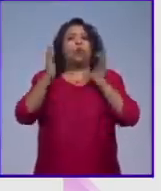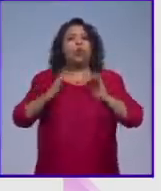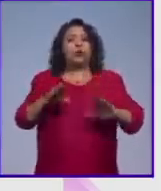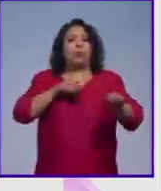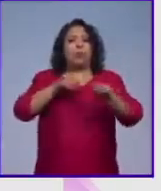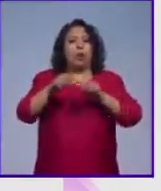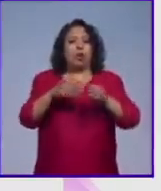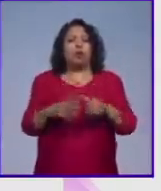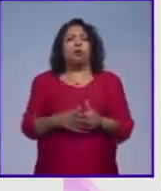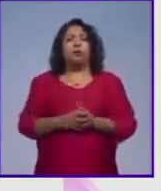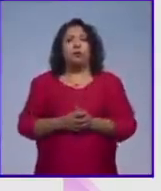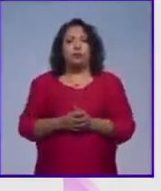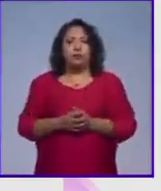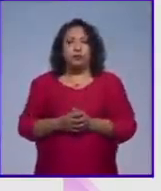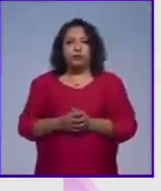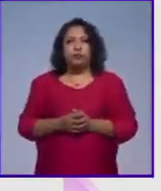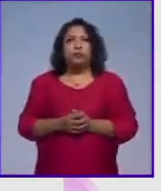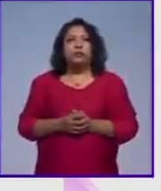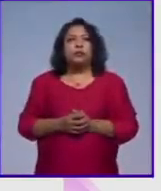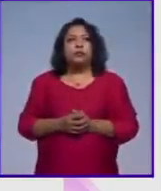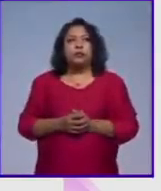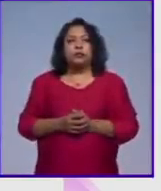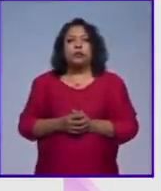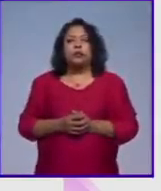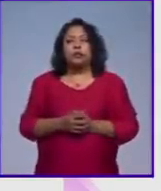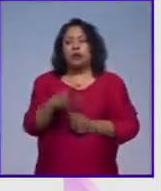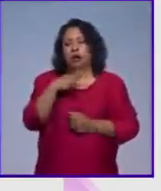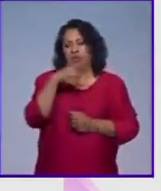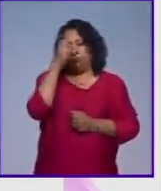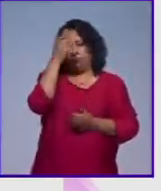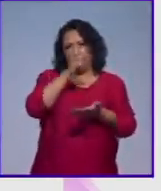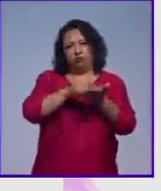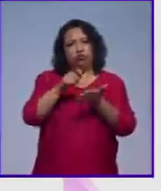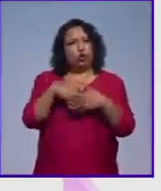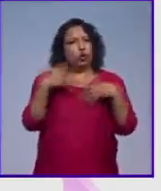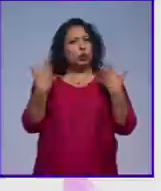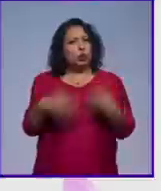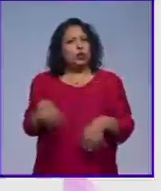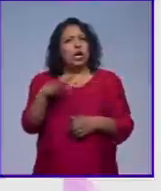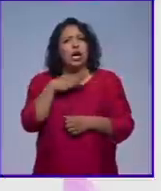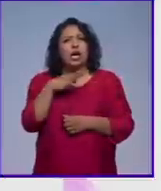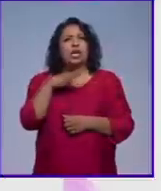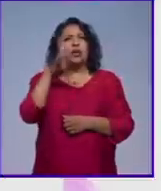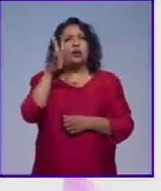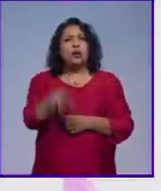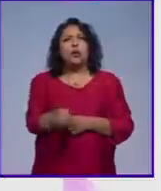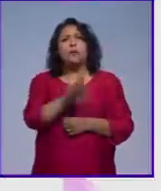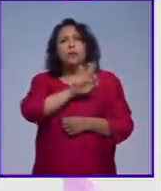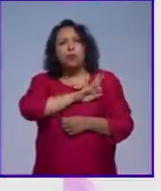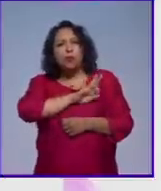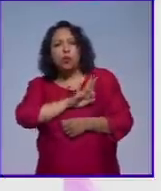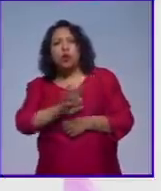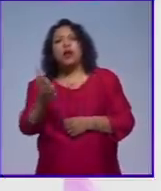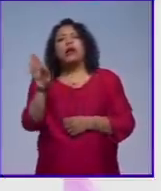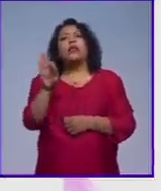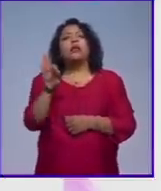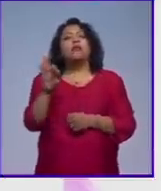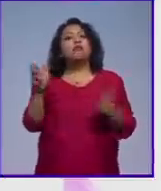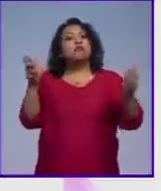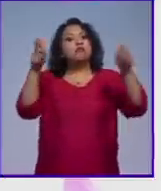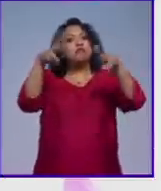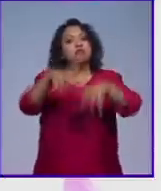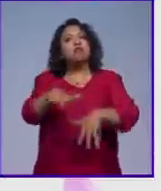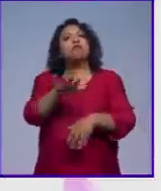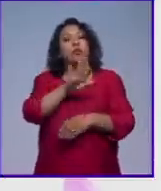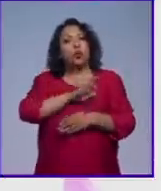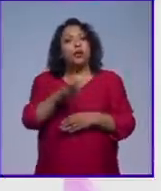movimiento. La obra de Mario Hernández tiene una enorme capacidad de encuentros